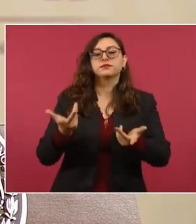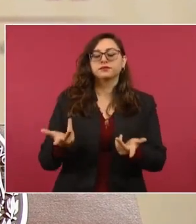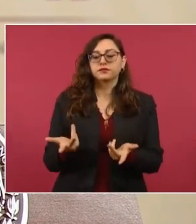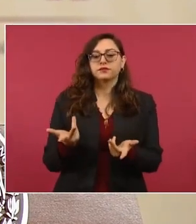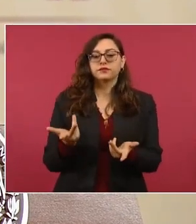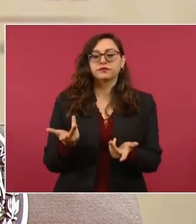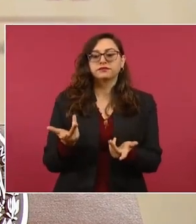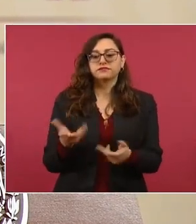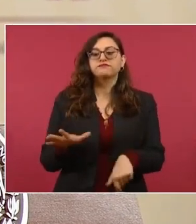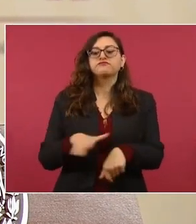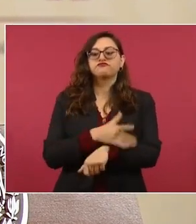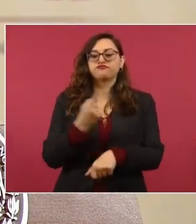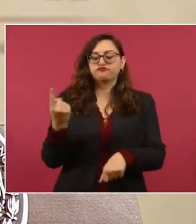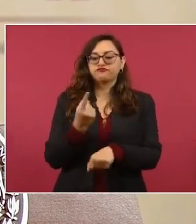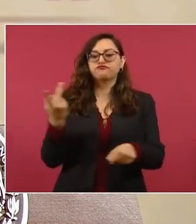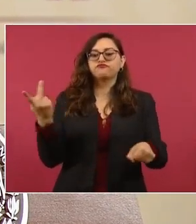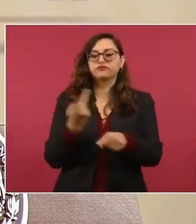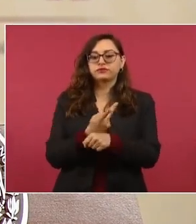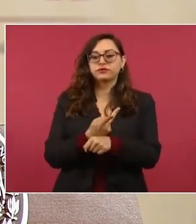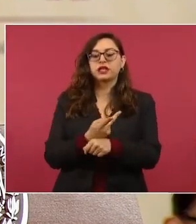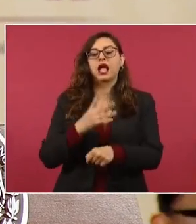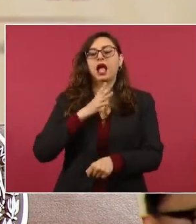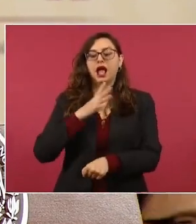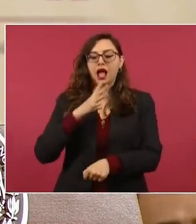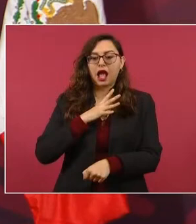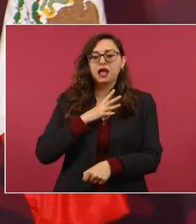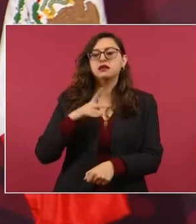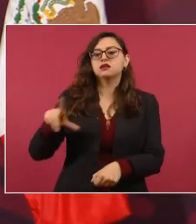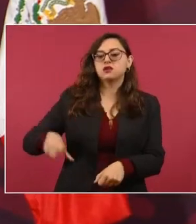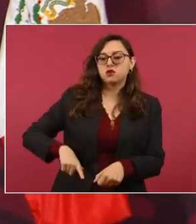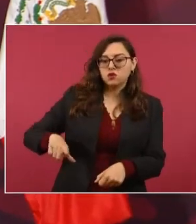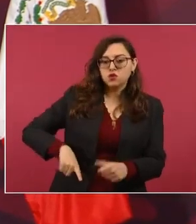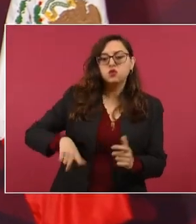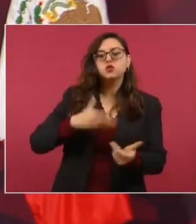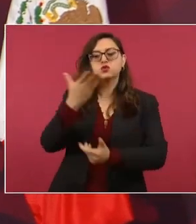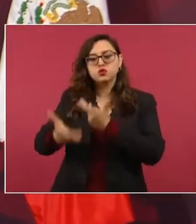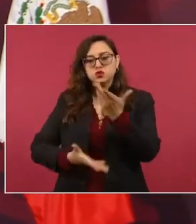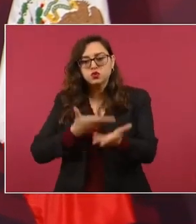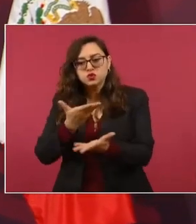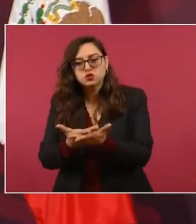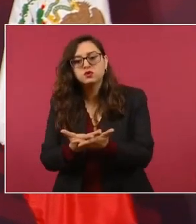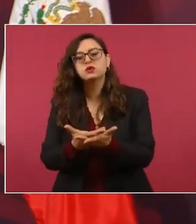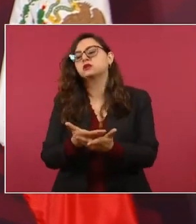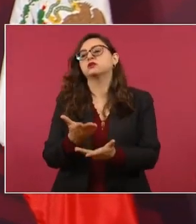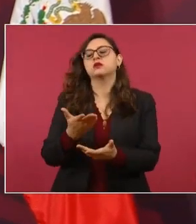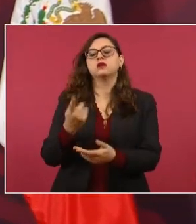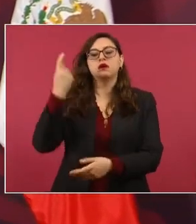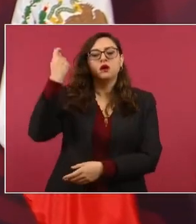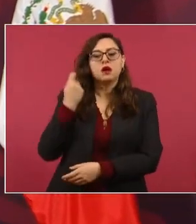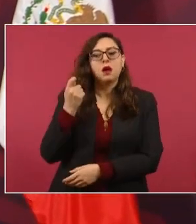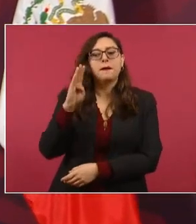hay servidores de la nación, hay los encargados de las becas,